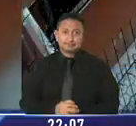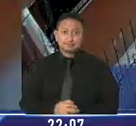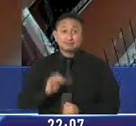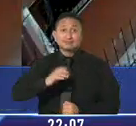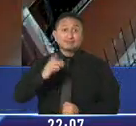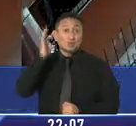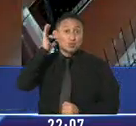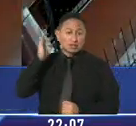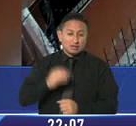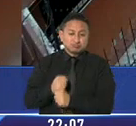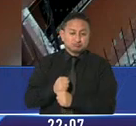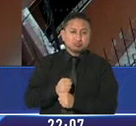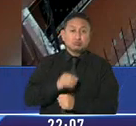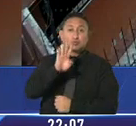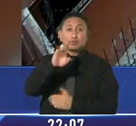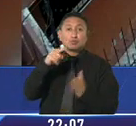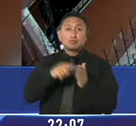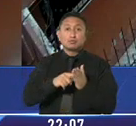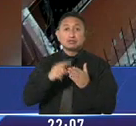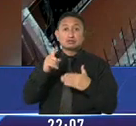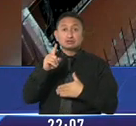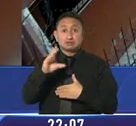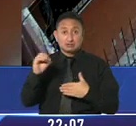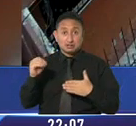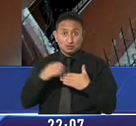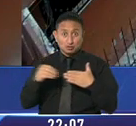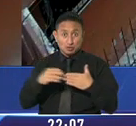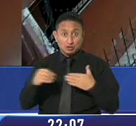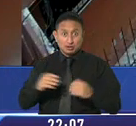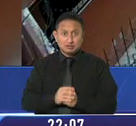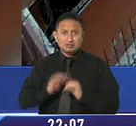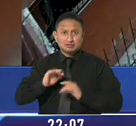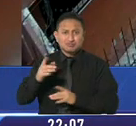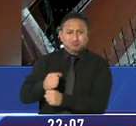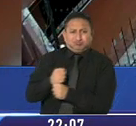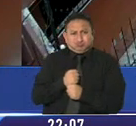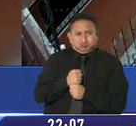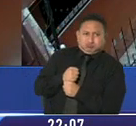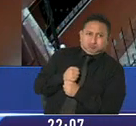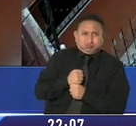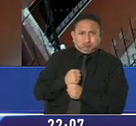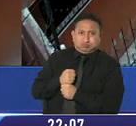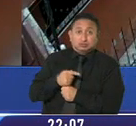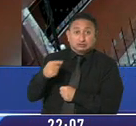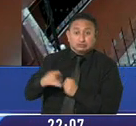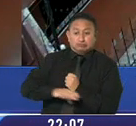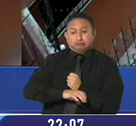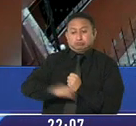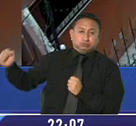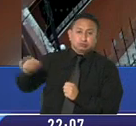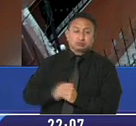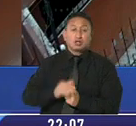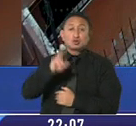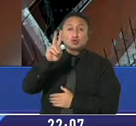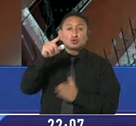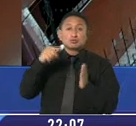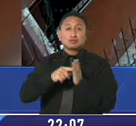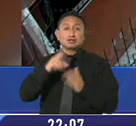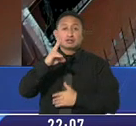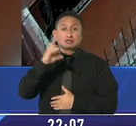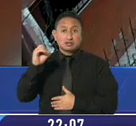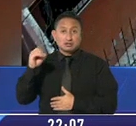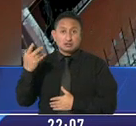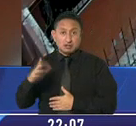la señora guardaba $4,100 en efectivo. Por eso luchó con los delincuentes, quienes lograron despojarla de